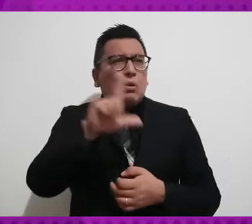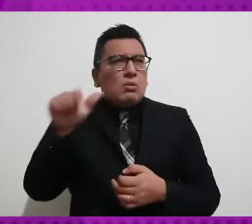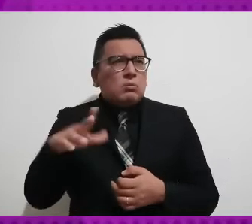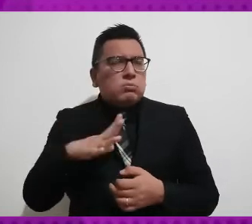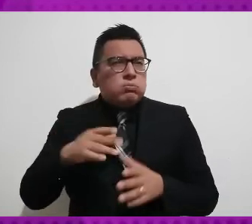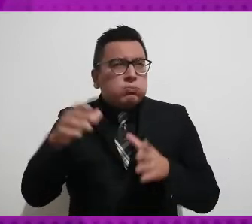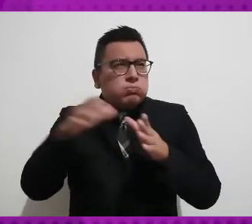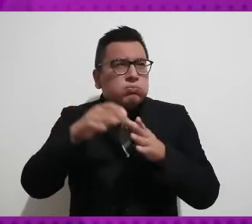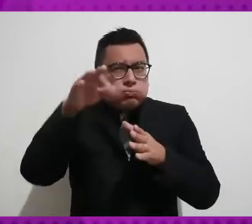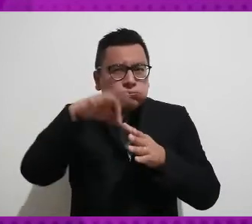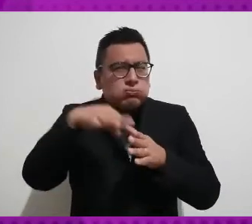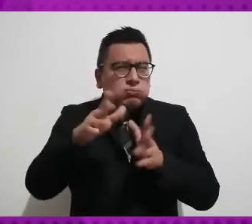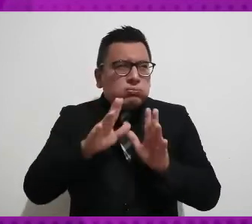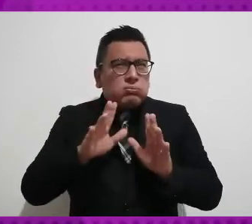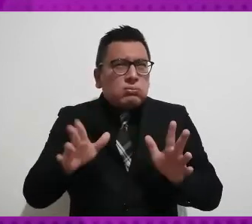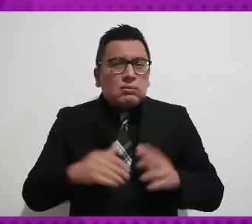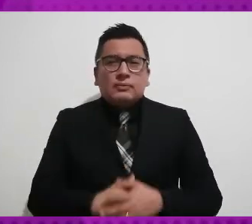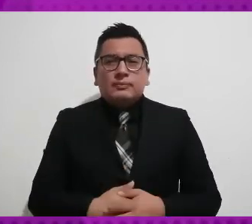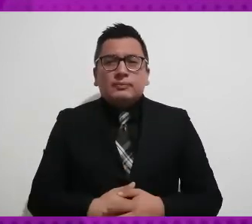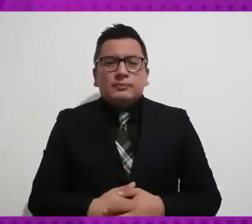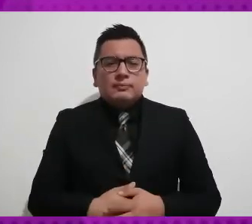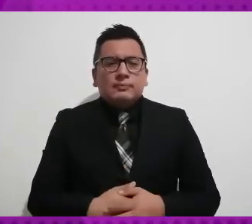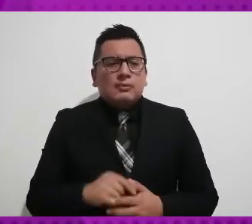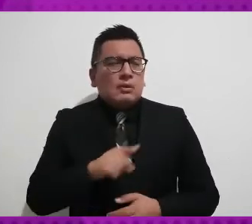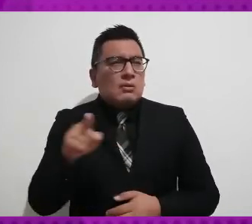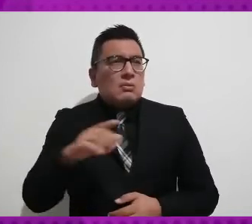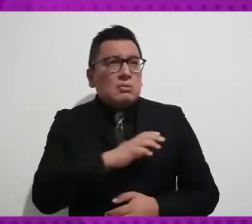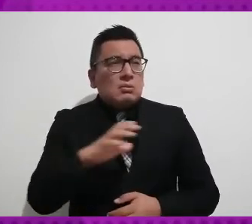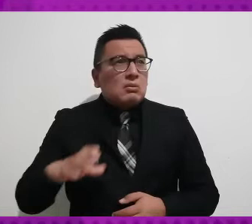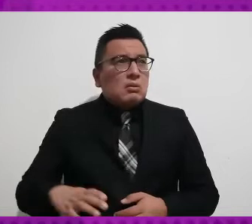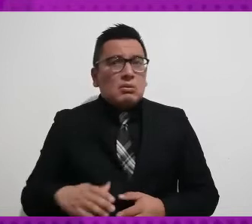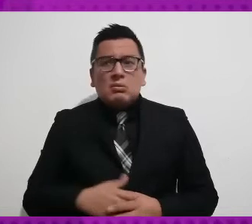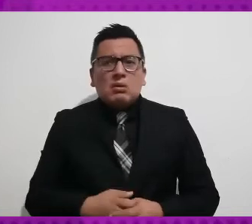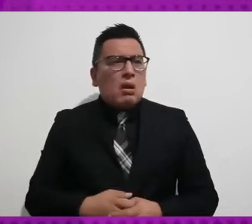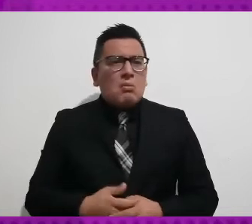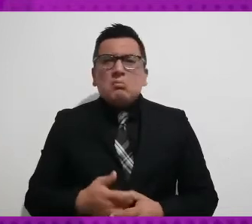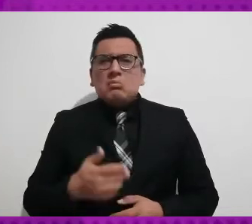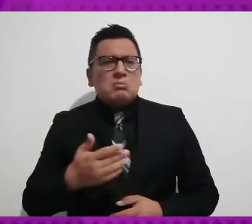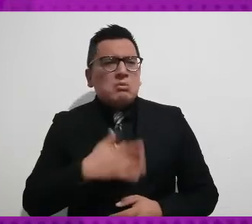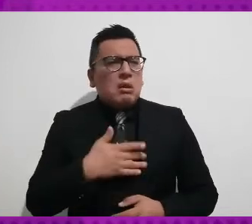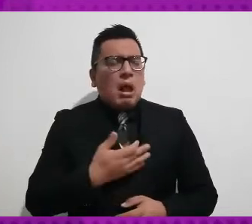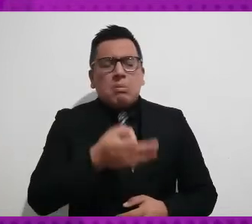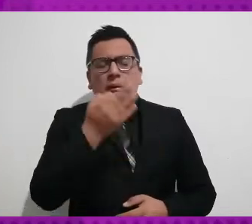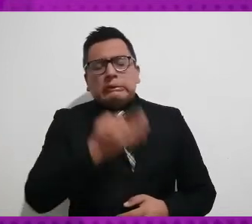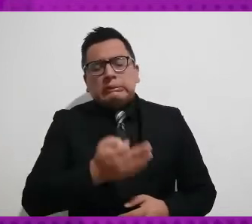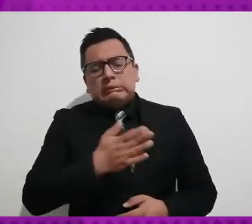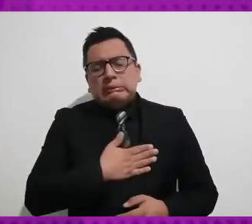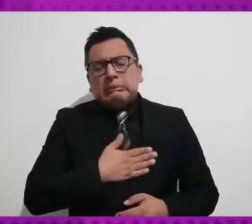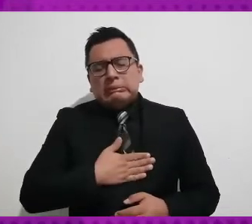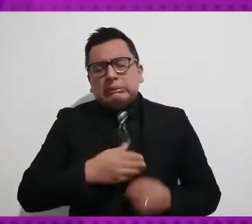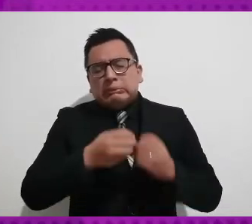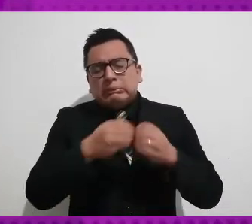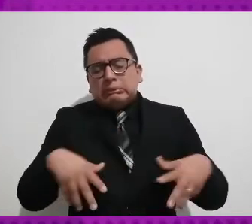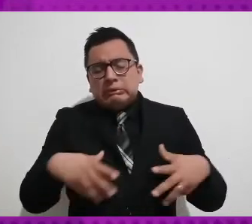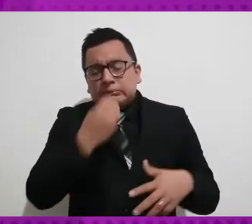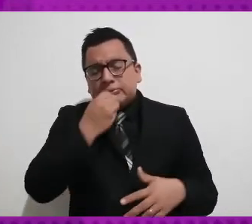jornada y me parece que han sido pocos los casos en que los candidatos han aceptado tan rápidamente una derrota.